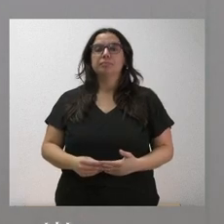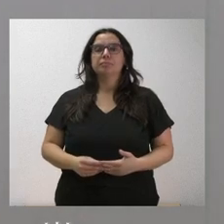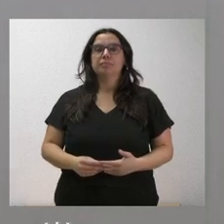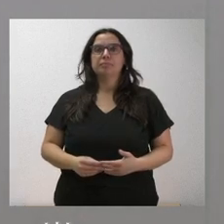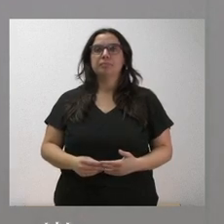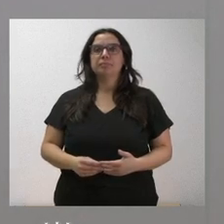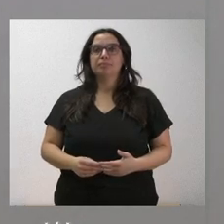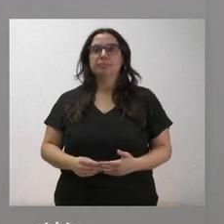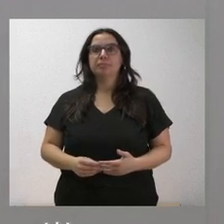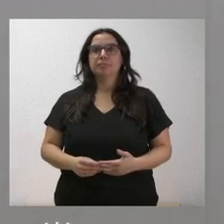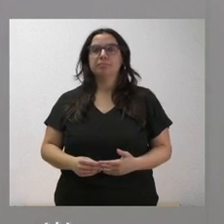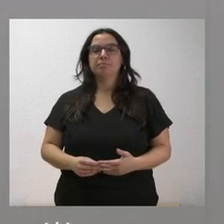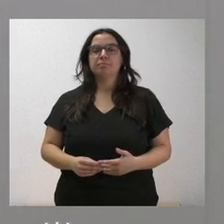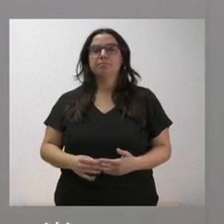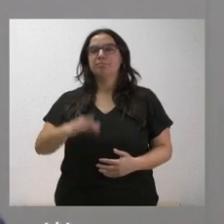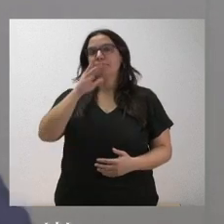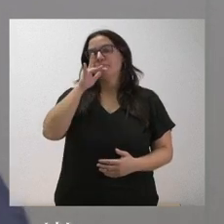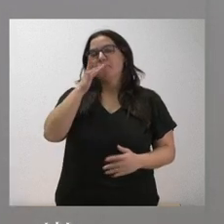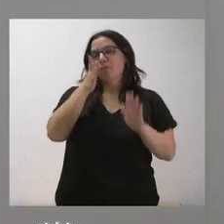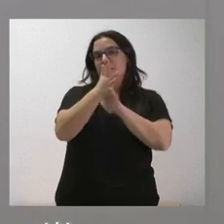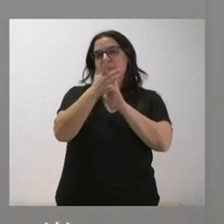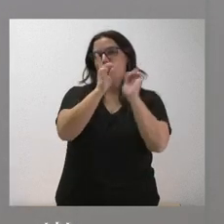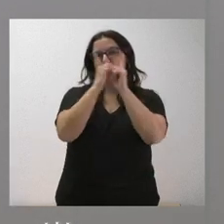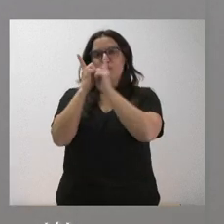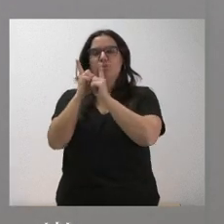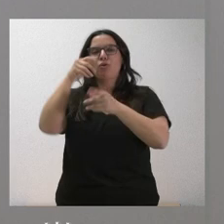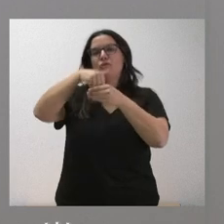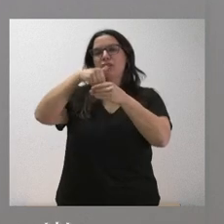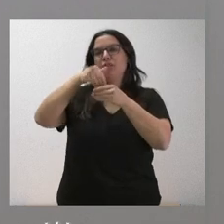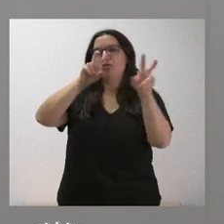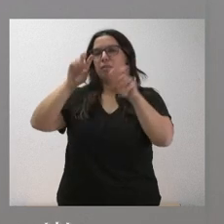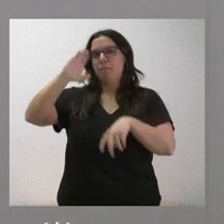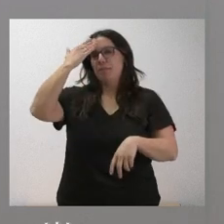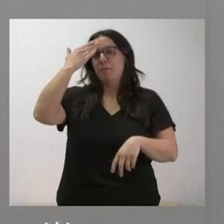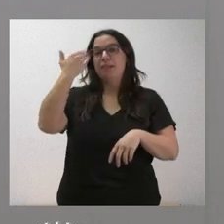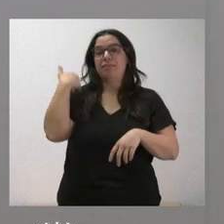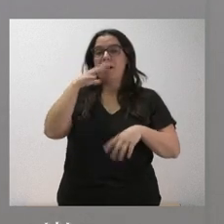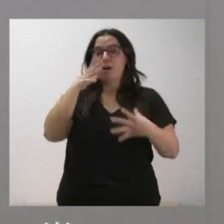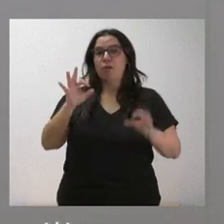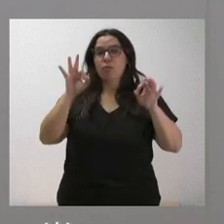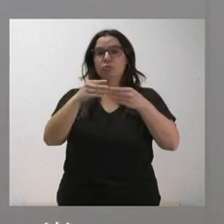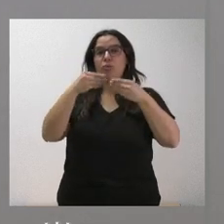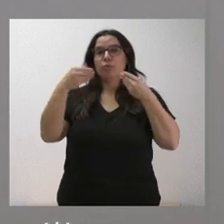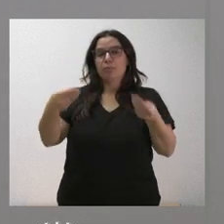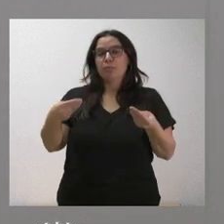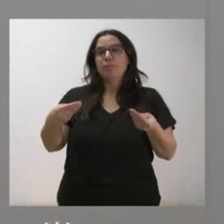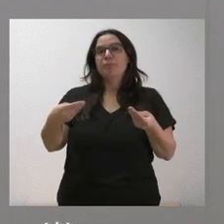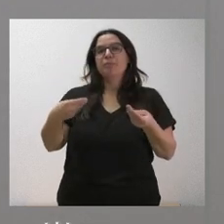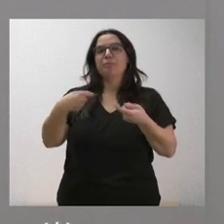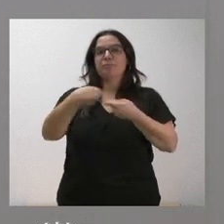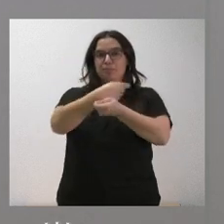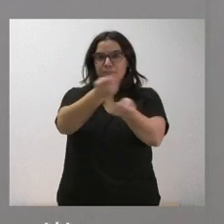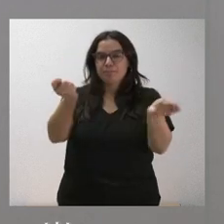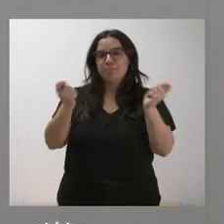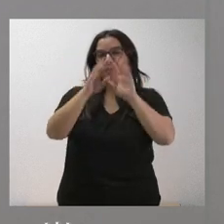donde donde pasaré a relatar si quiera brevemente el contenido principal de los acuerdos les está haciendo distribuido el